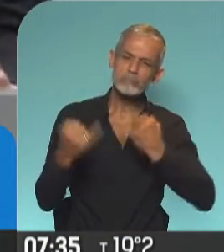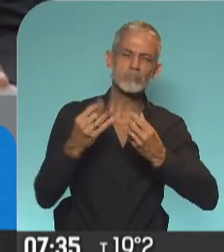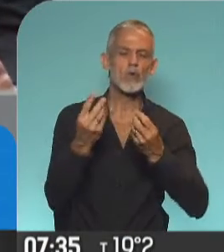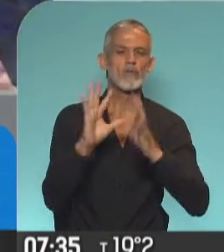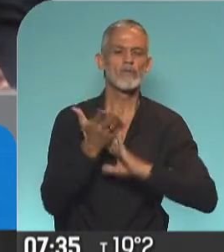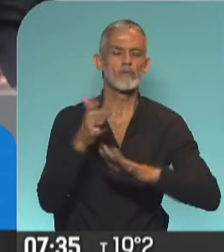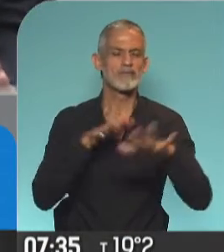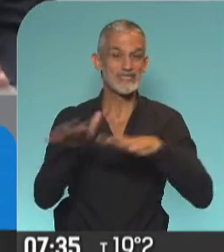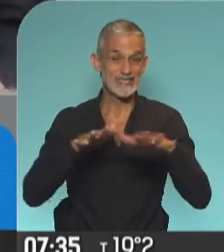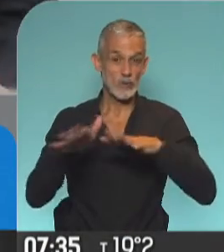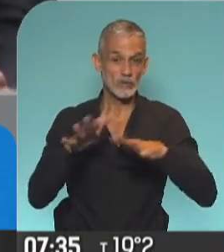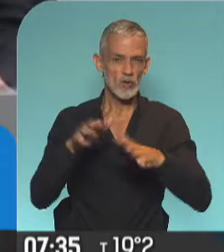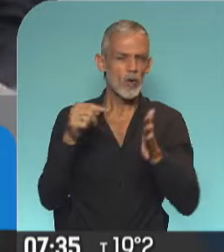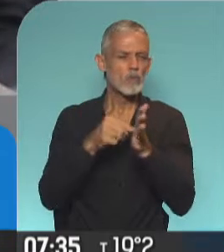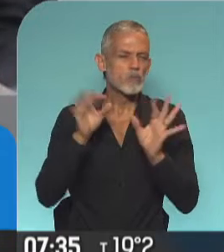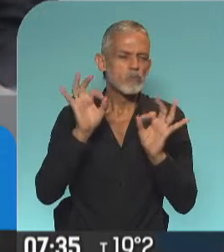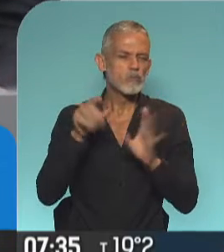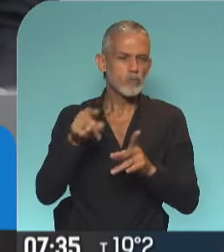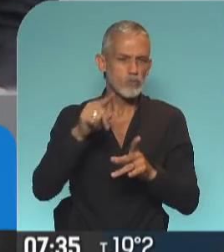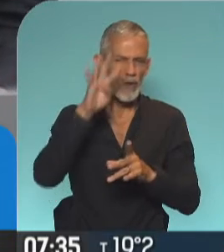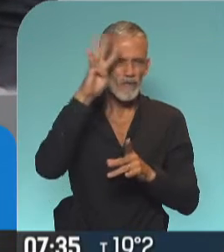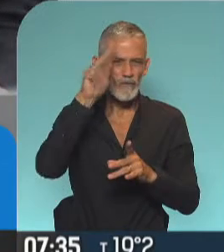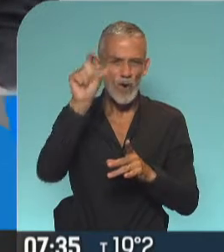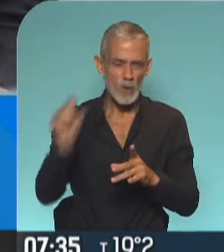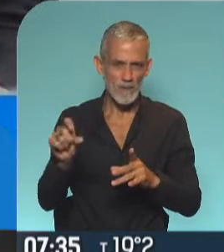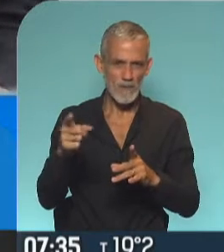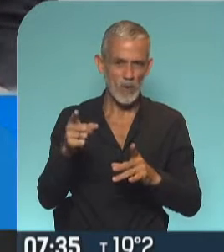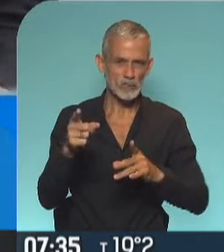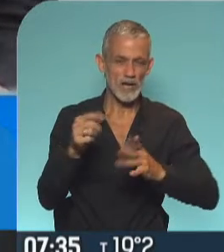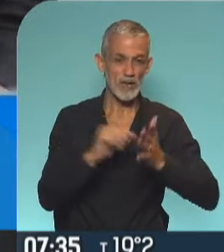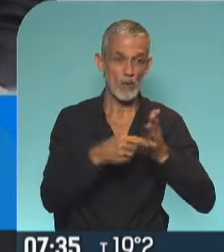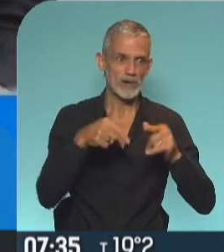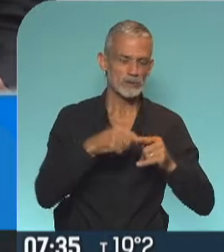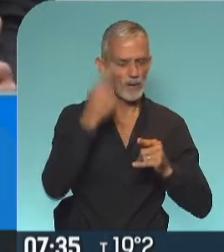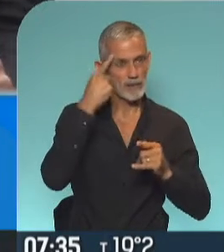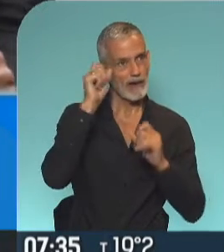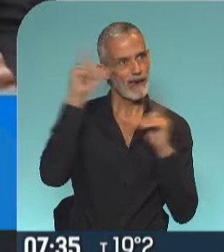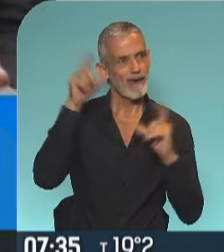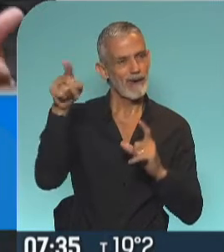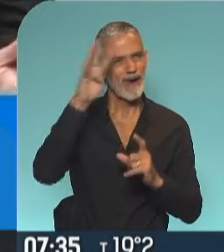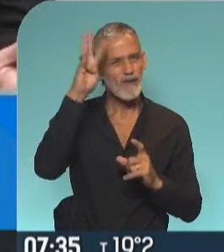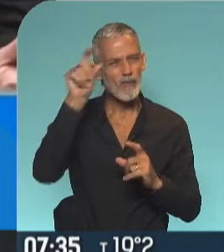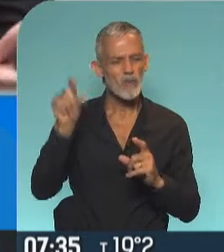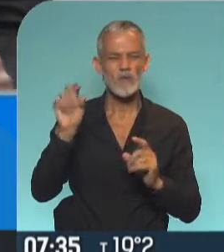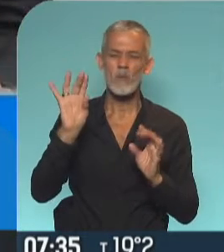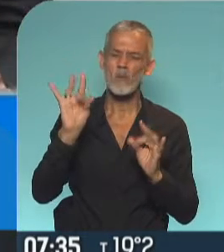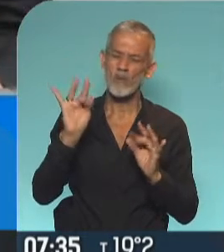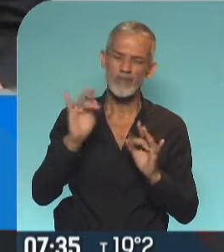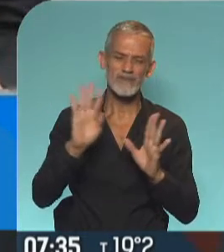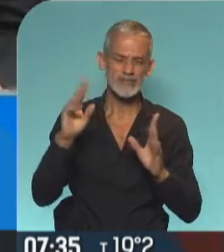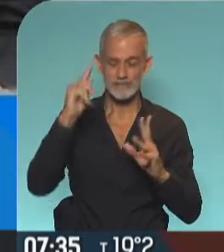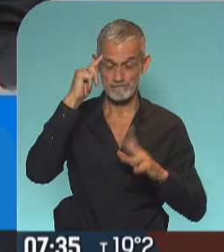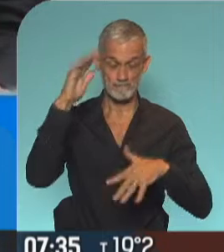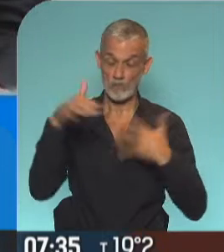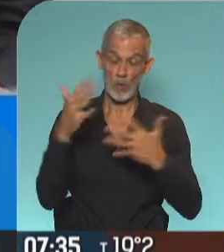la situación puntual de Formosa. Pensar Formosa desde la ciudad de Buenos Aires, la verdad que genera